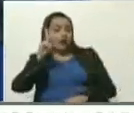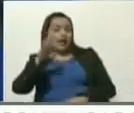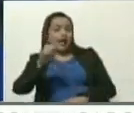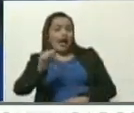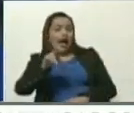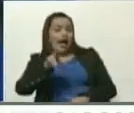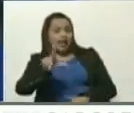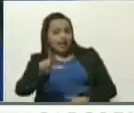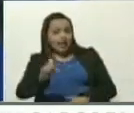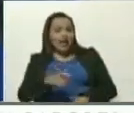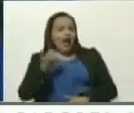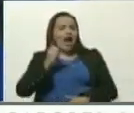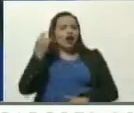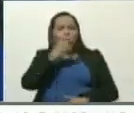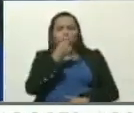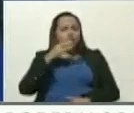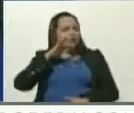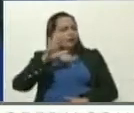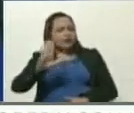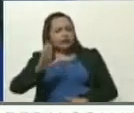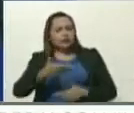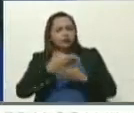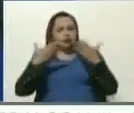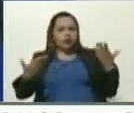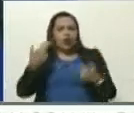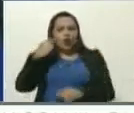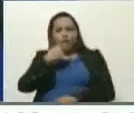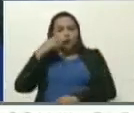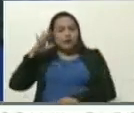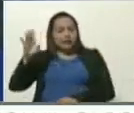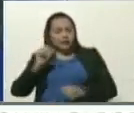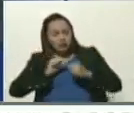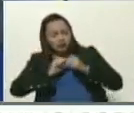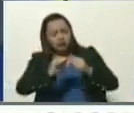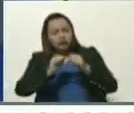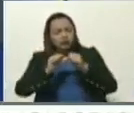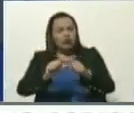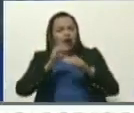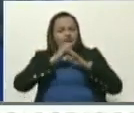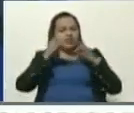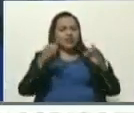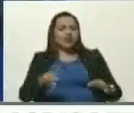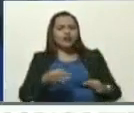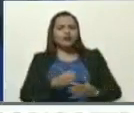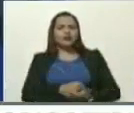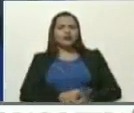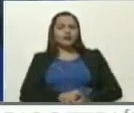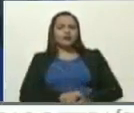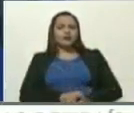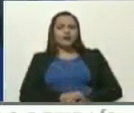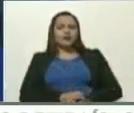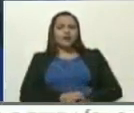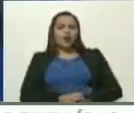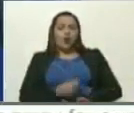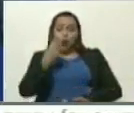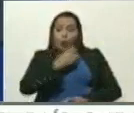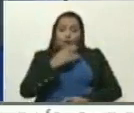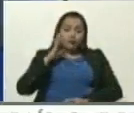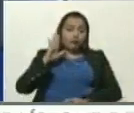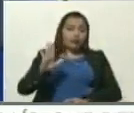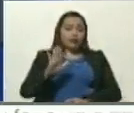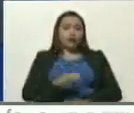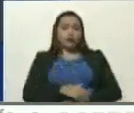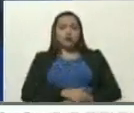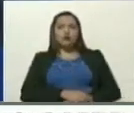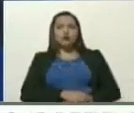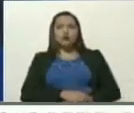gran compromiso. Earle es un compromiso permanente con la verdad, permanente compromiso. Además,